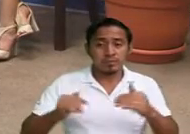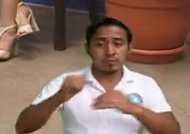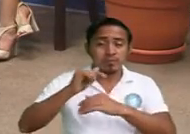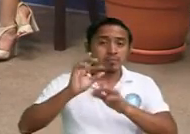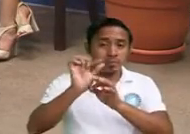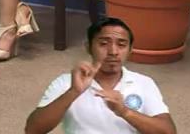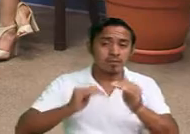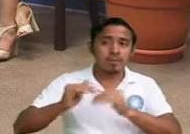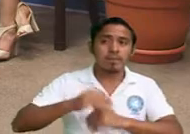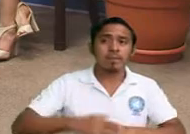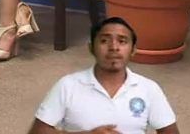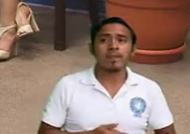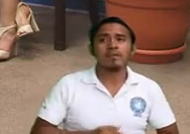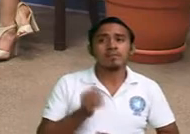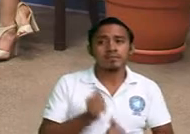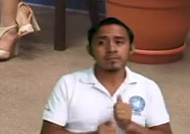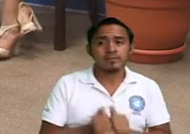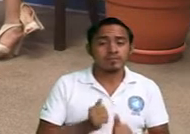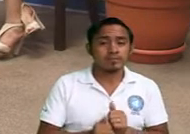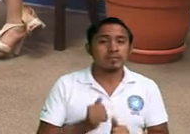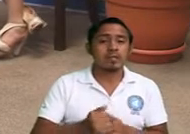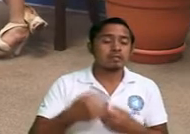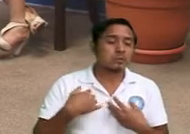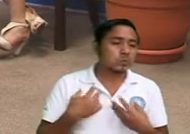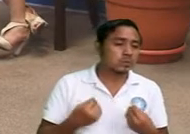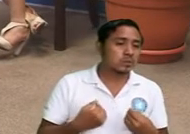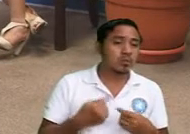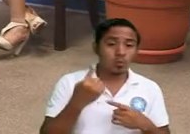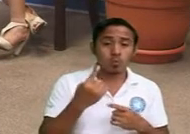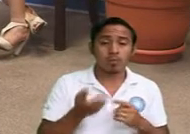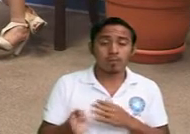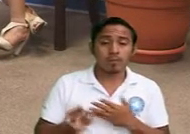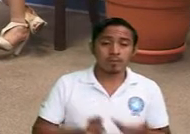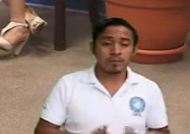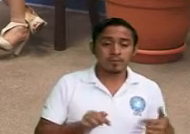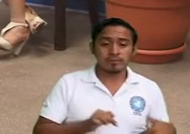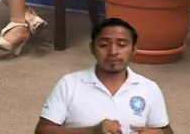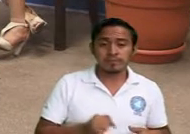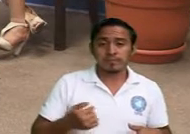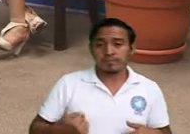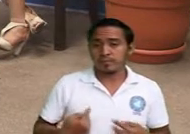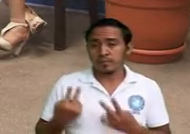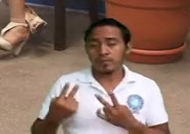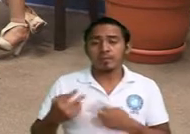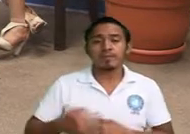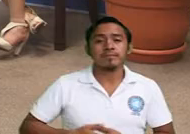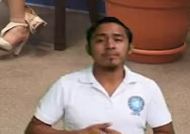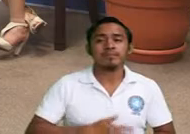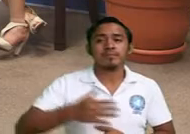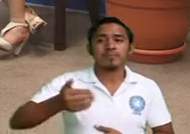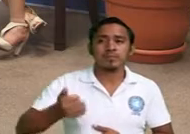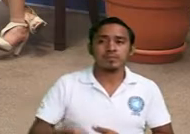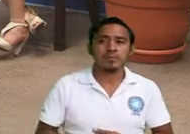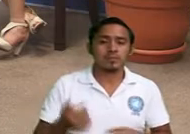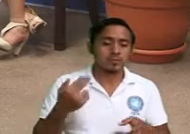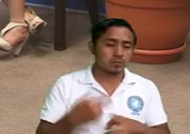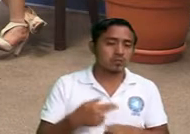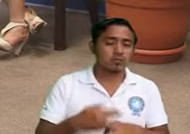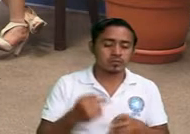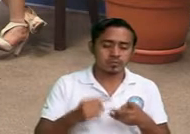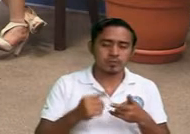adecuado. Entonces, esa es una de las complicaciones más temidas, que uno de los fetos fallezca. Otra de las complicaciones importantes es la